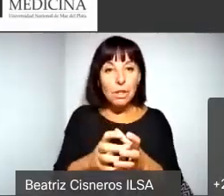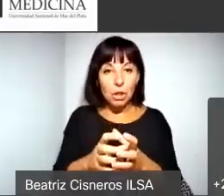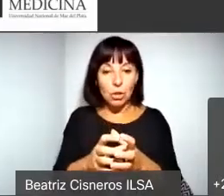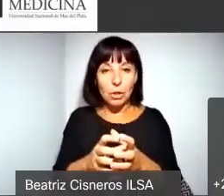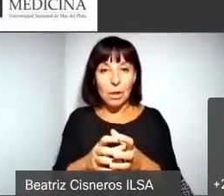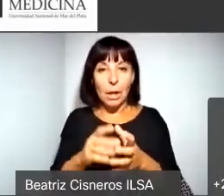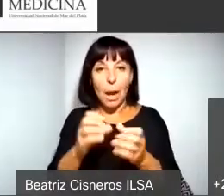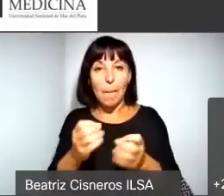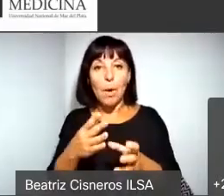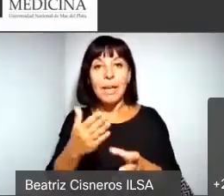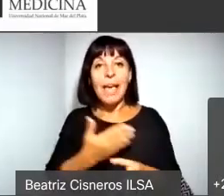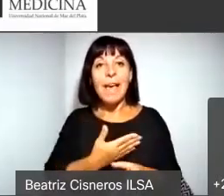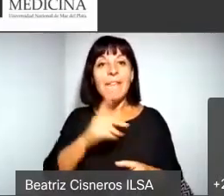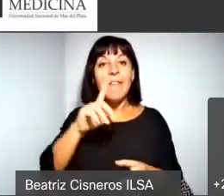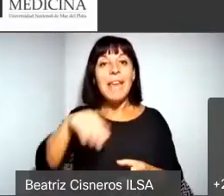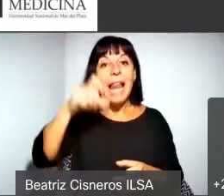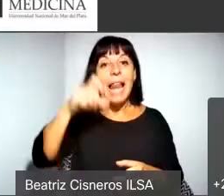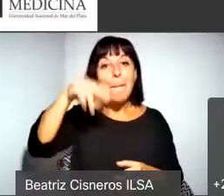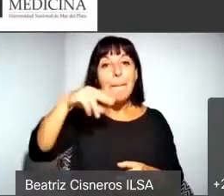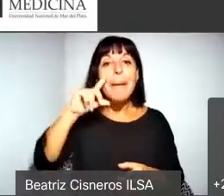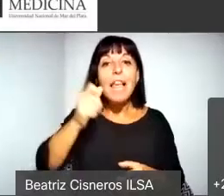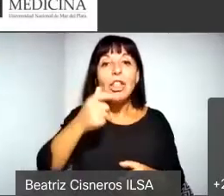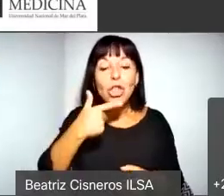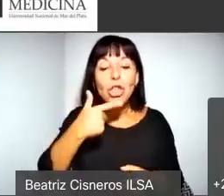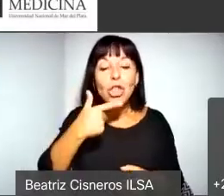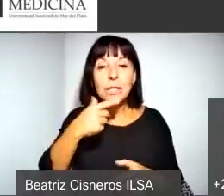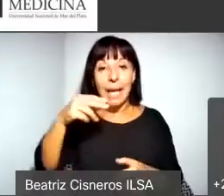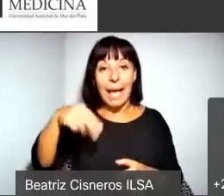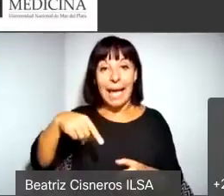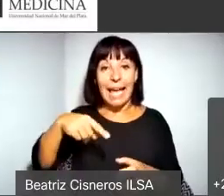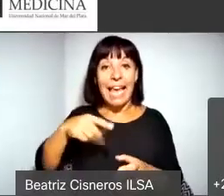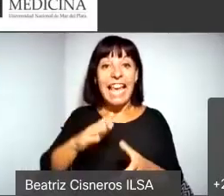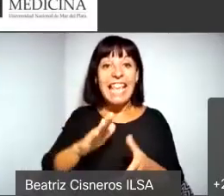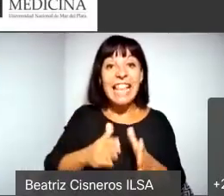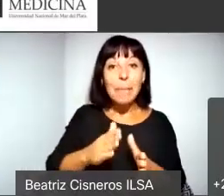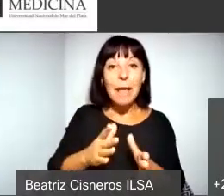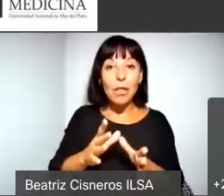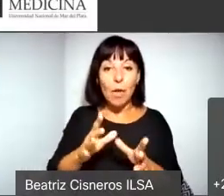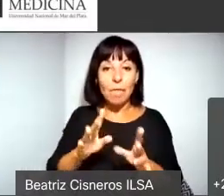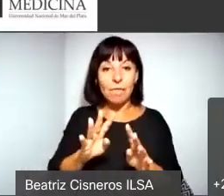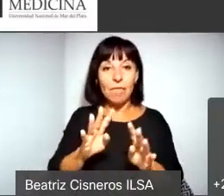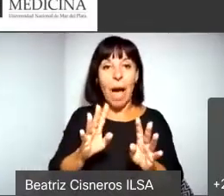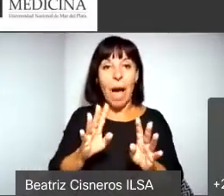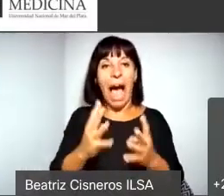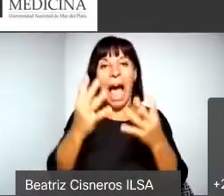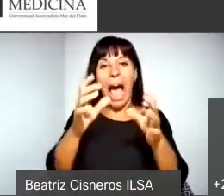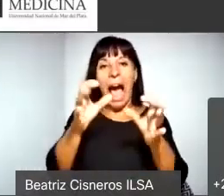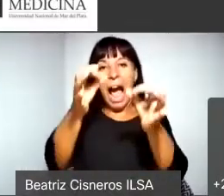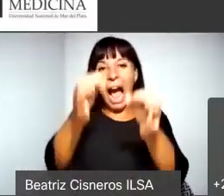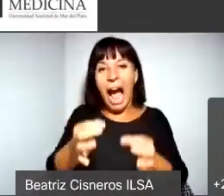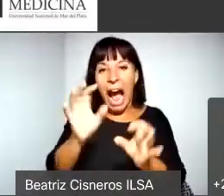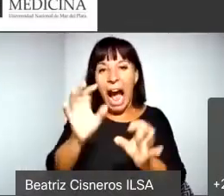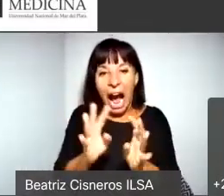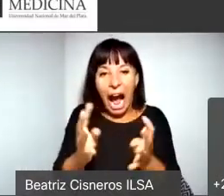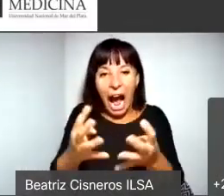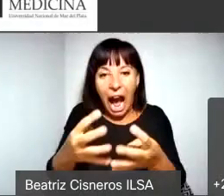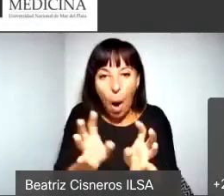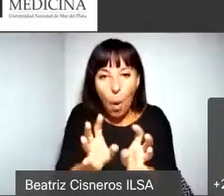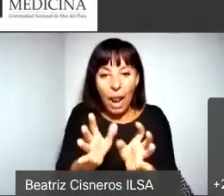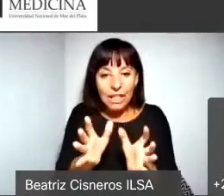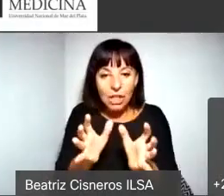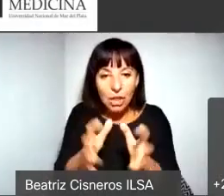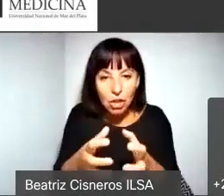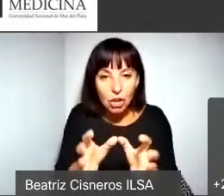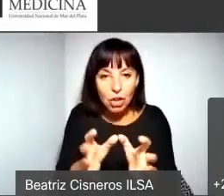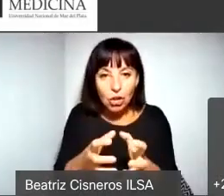filamentos intermedios forman una jaula, una red, ¿sí? Y permiten mantenerlo medianamente en una posición estable.